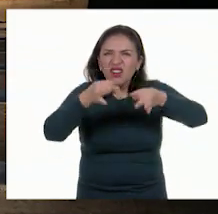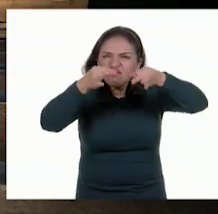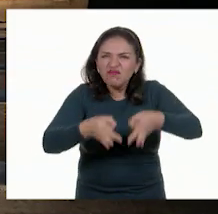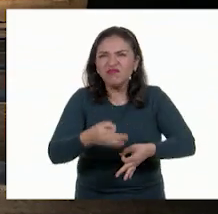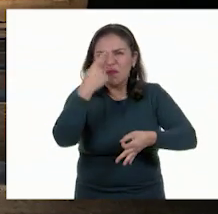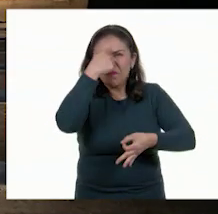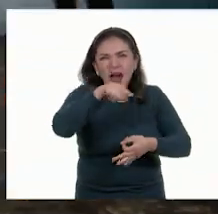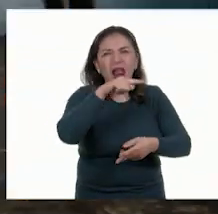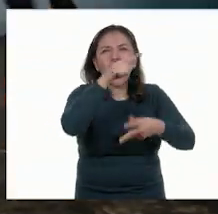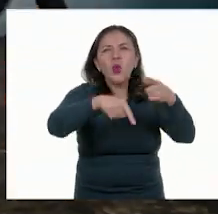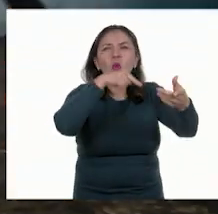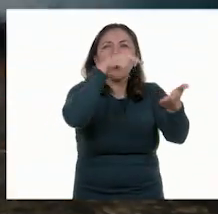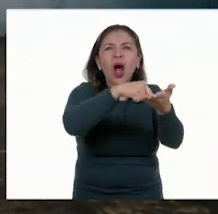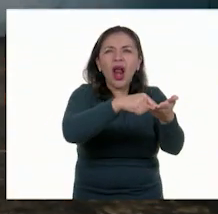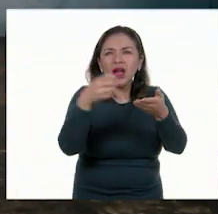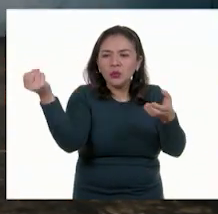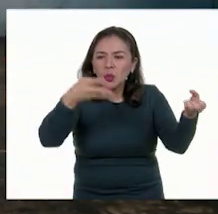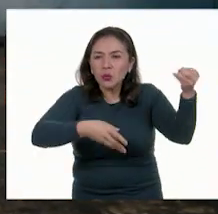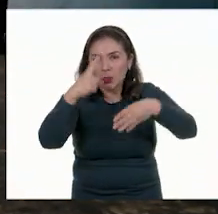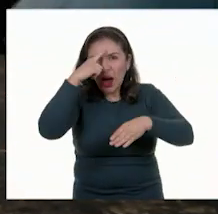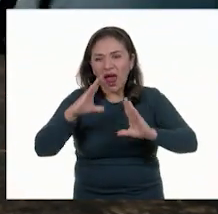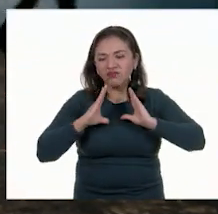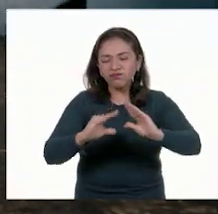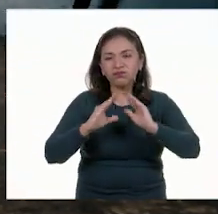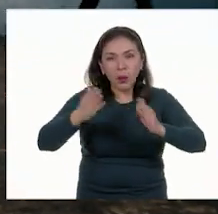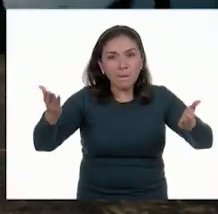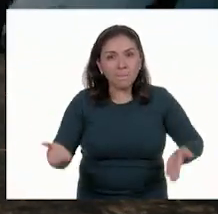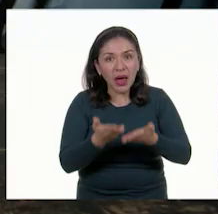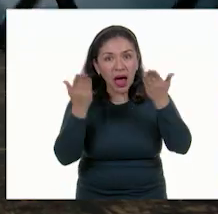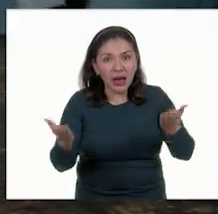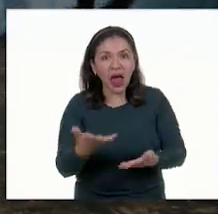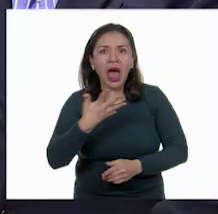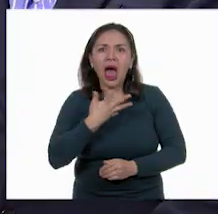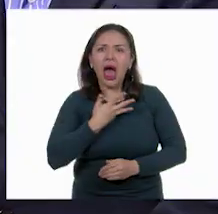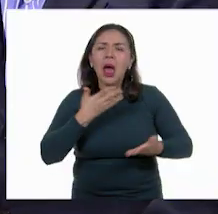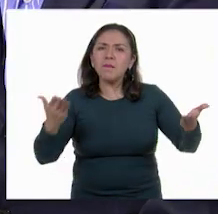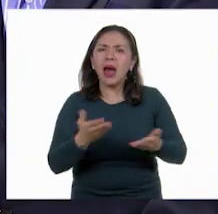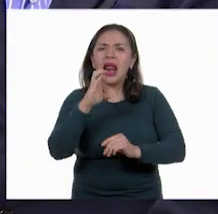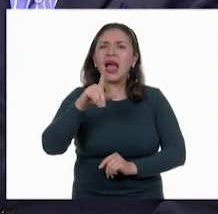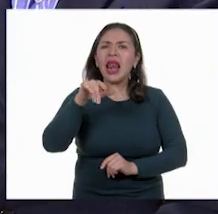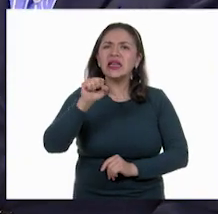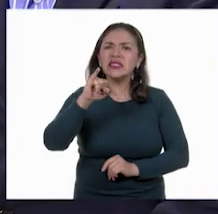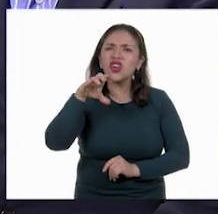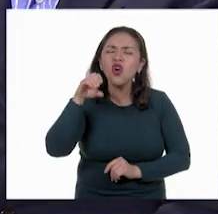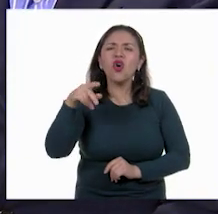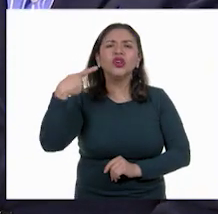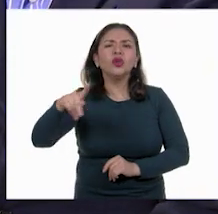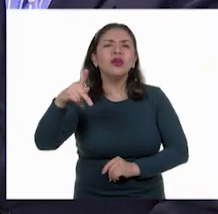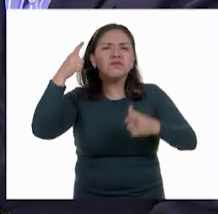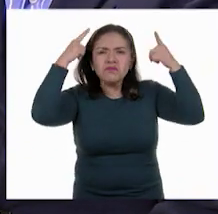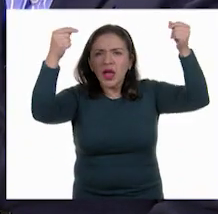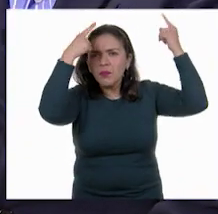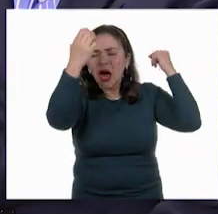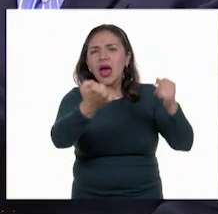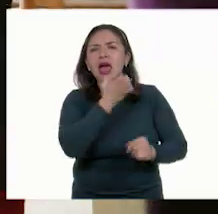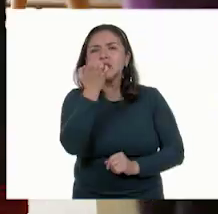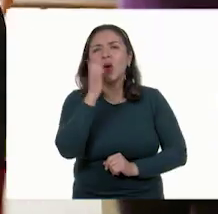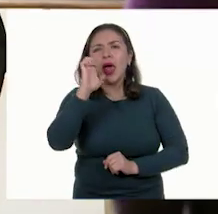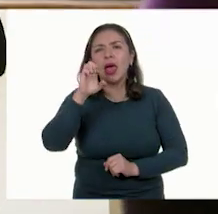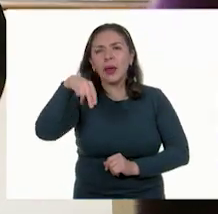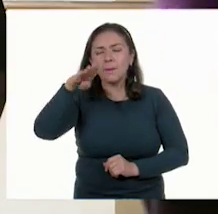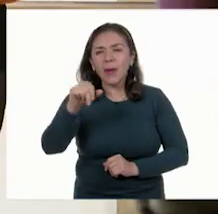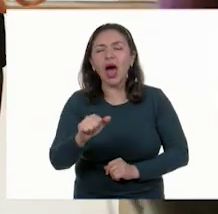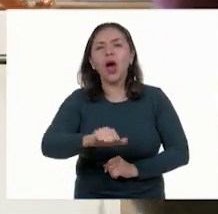de cada una de las regiones. Tenemos maestros de clásico que son egresados de la Escuela Nacional de Danza o